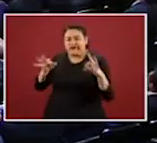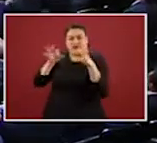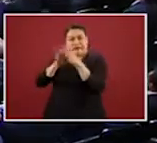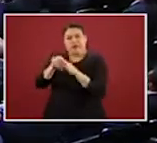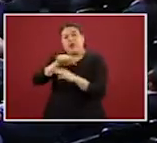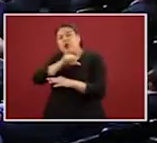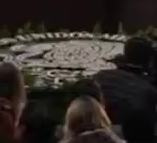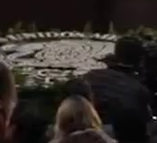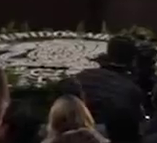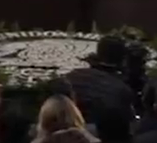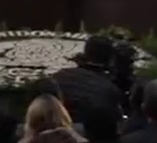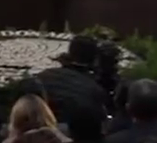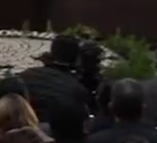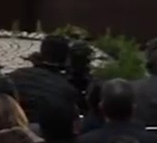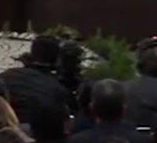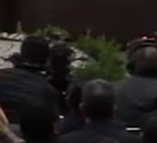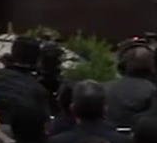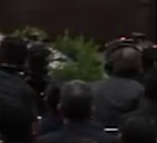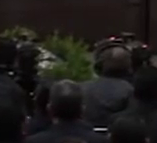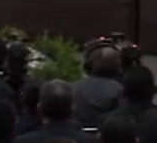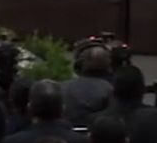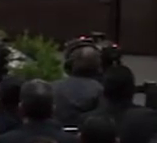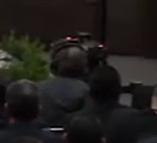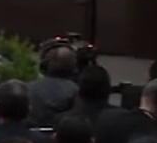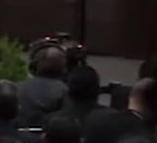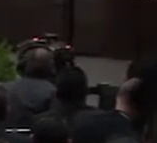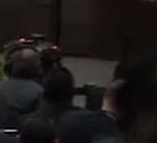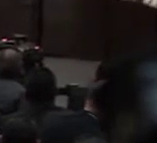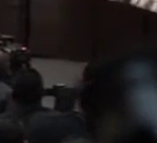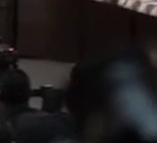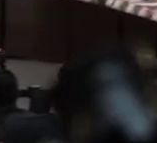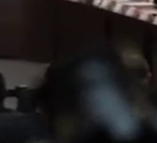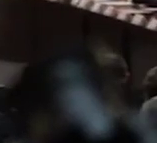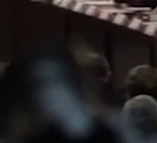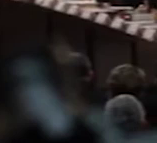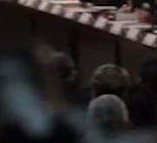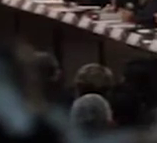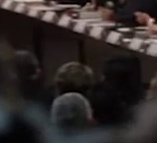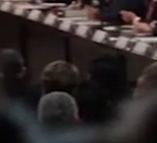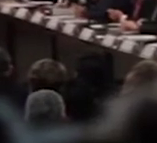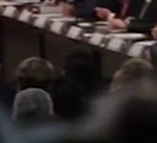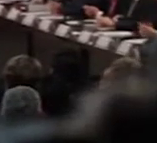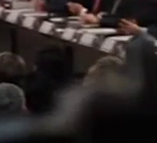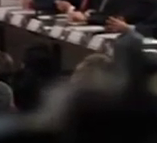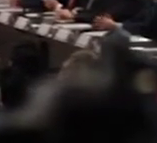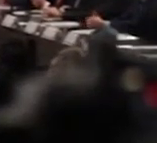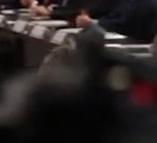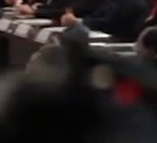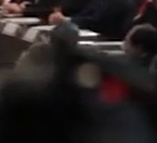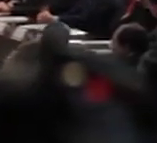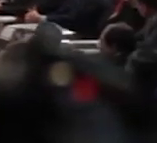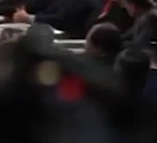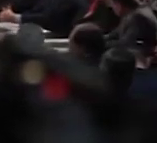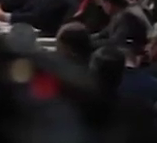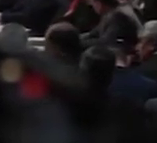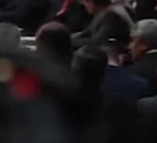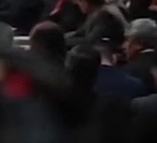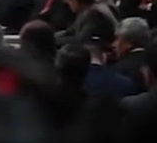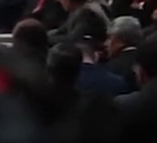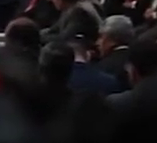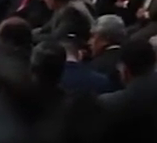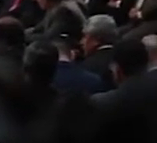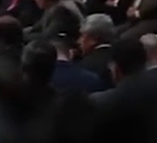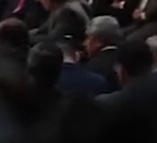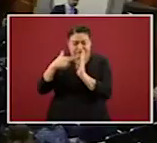la importancia de los informes que se presentaron sobre el diagnóstico y programas para robustecer los cuerpos policiales en cumplimiento a la implementación